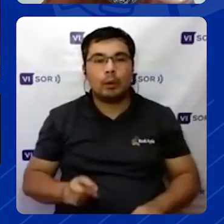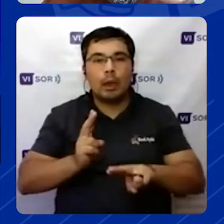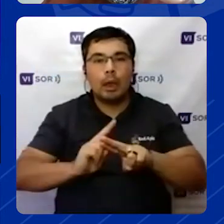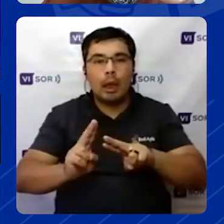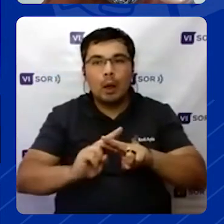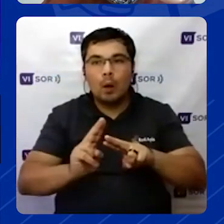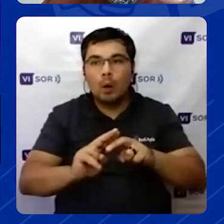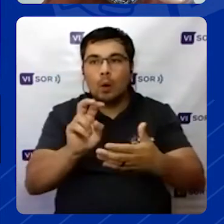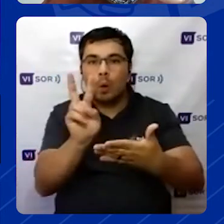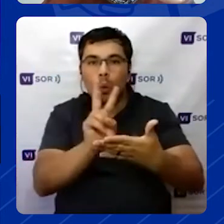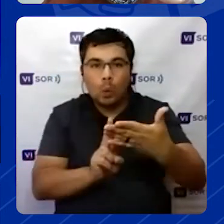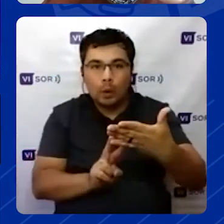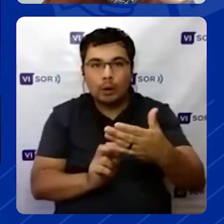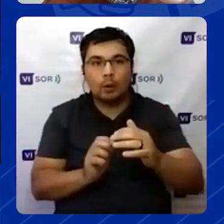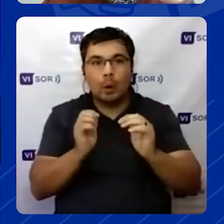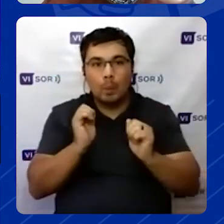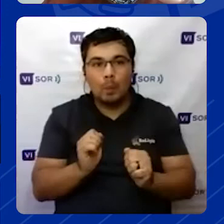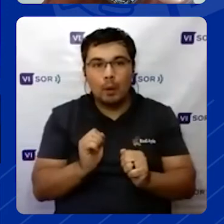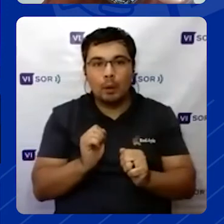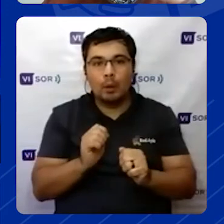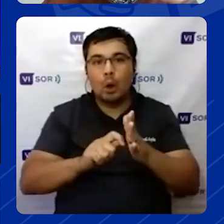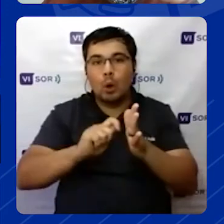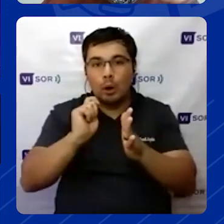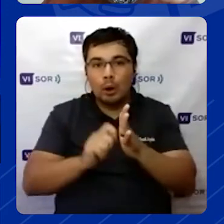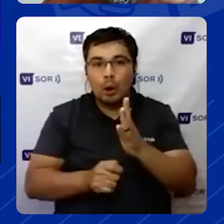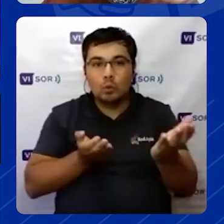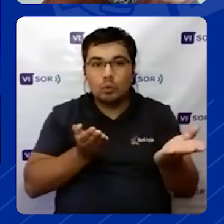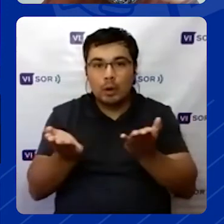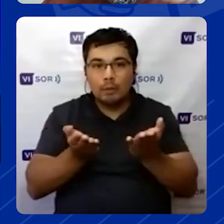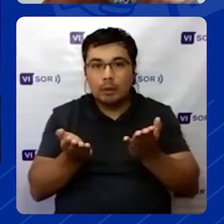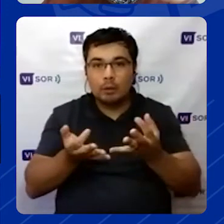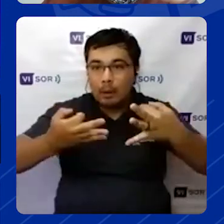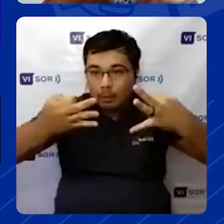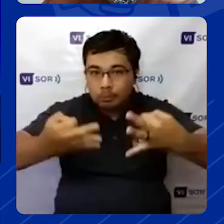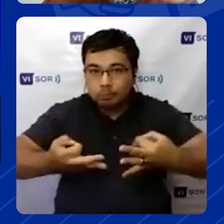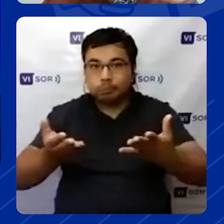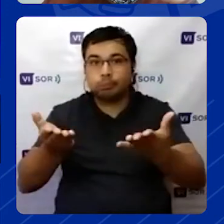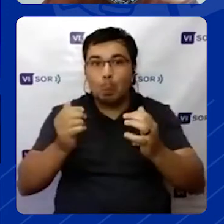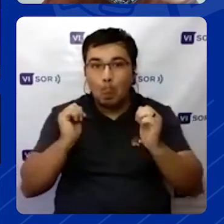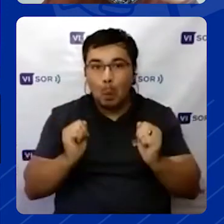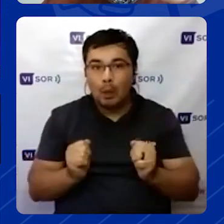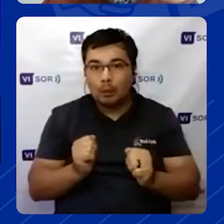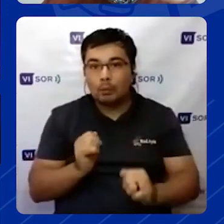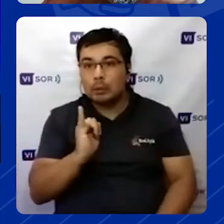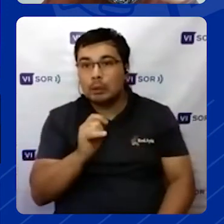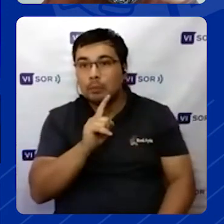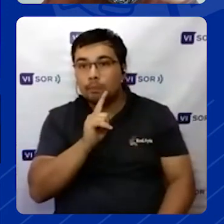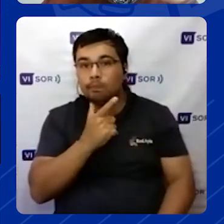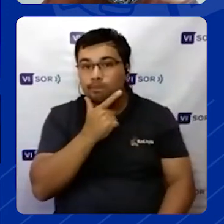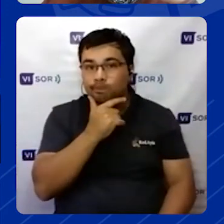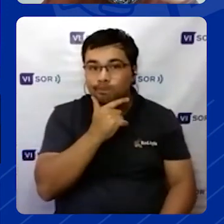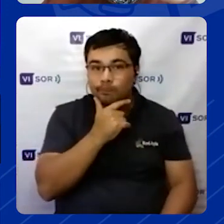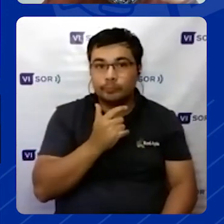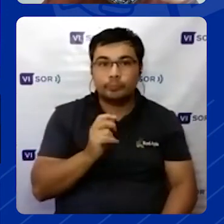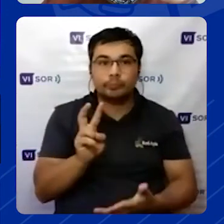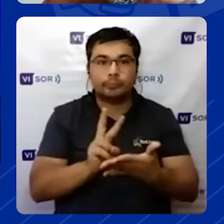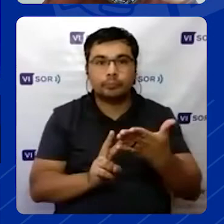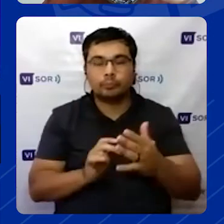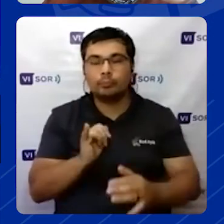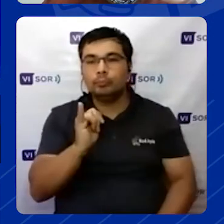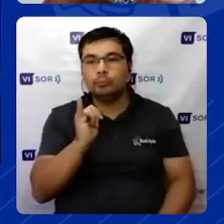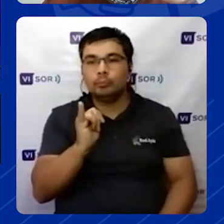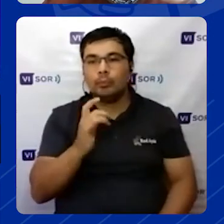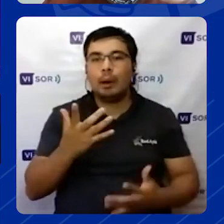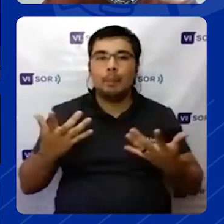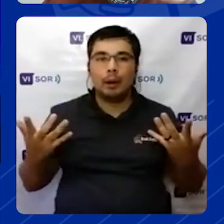sus servicios para validar el texto? En el fondo, para que un texto efectivamente esté en